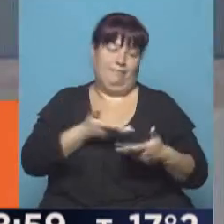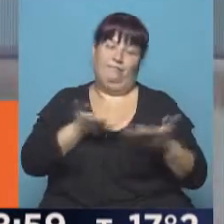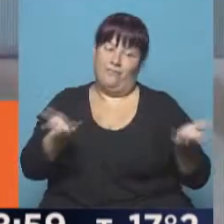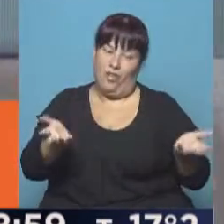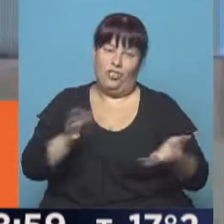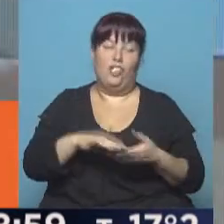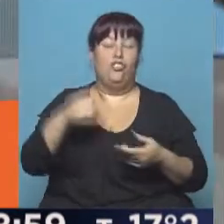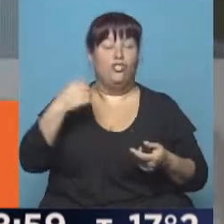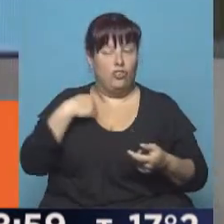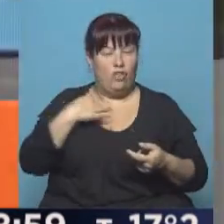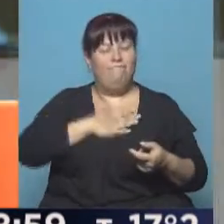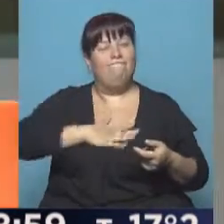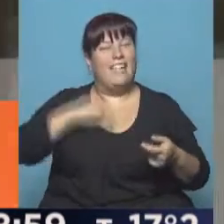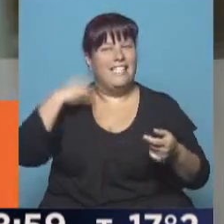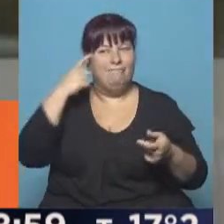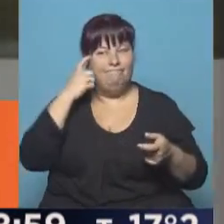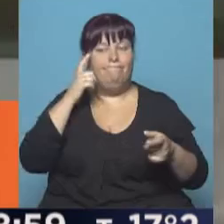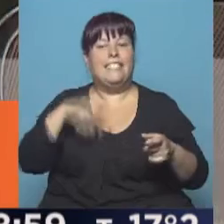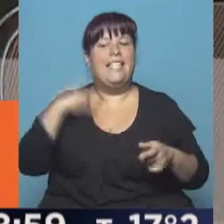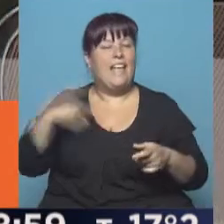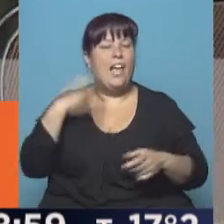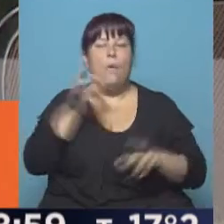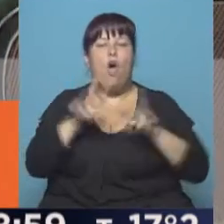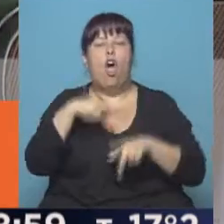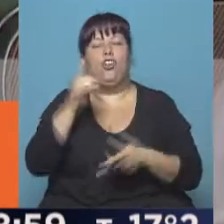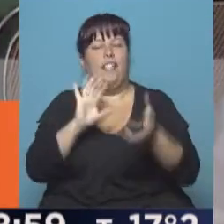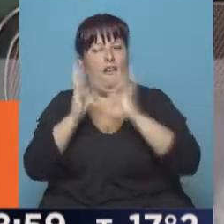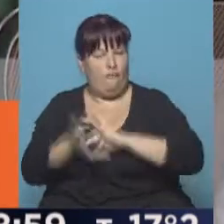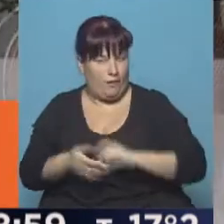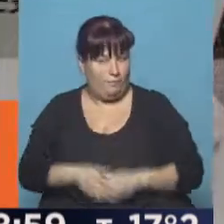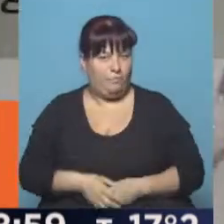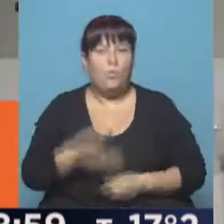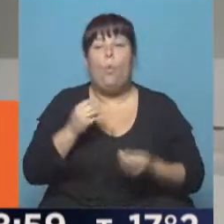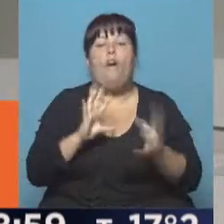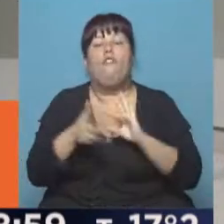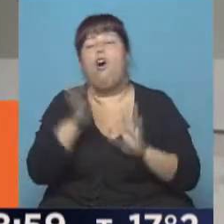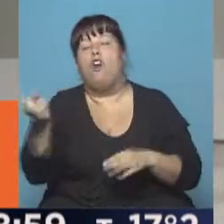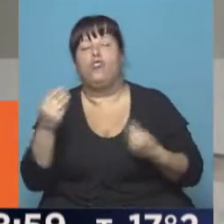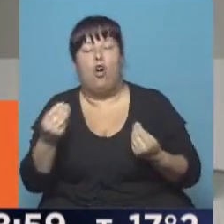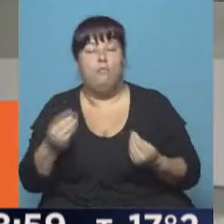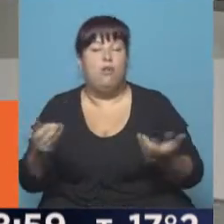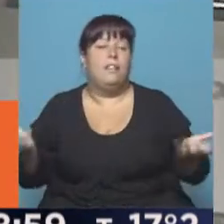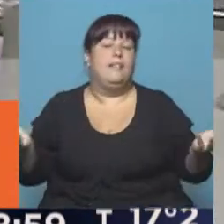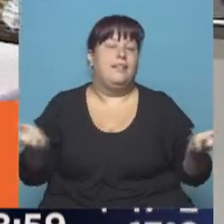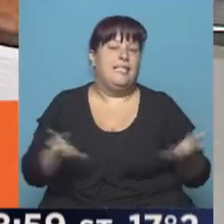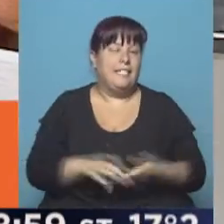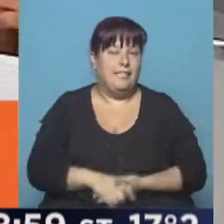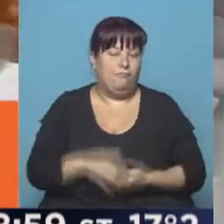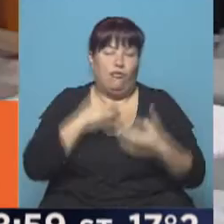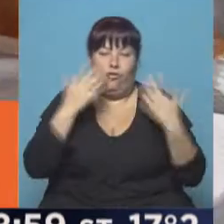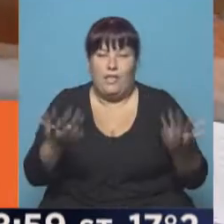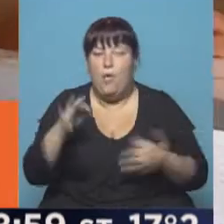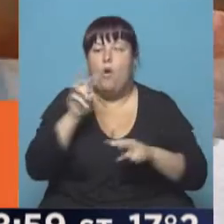yo tengo la situación que los gremios tienen que buscar otro camino cuál es el camino y que